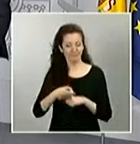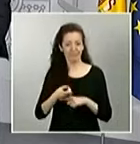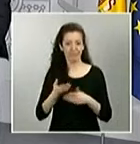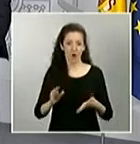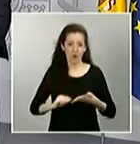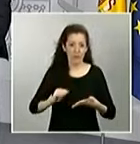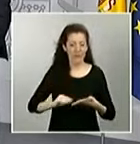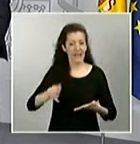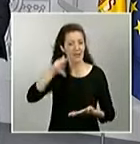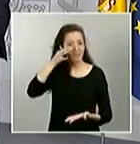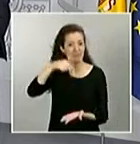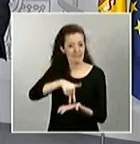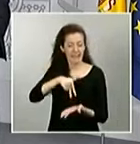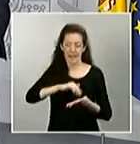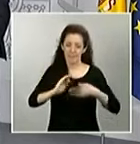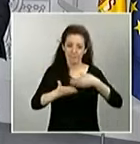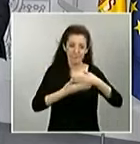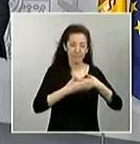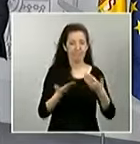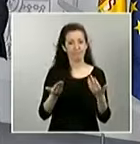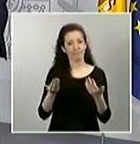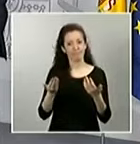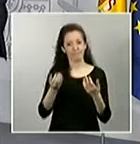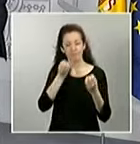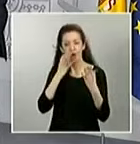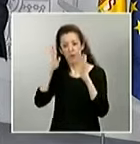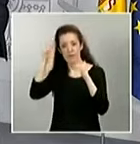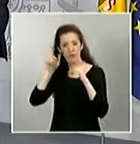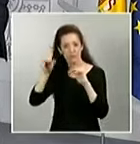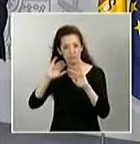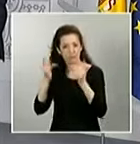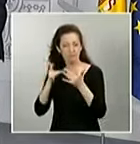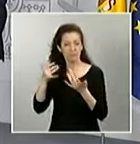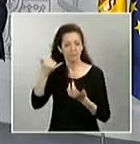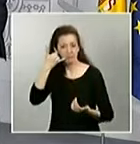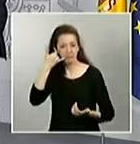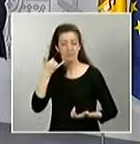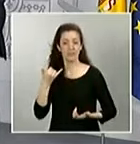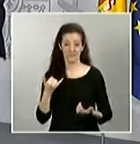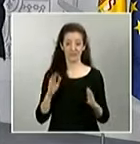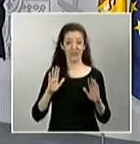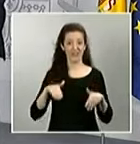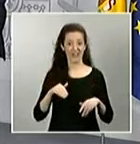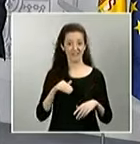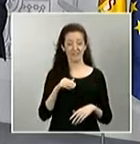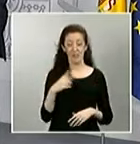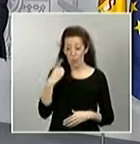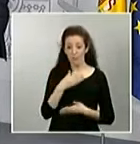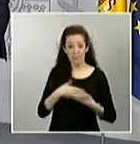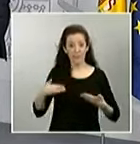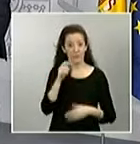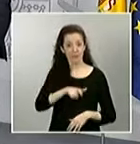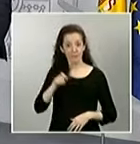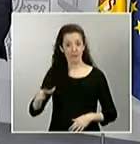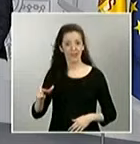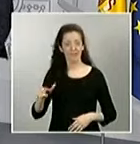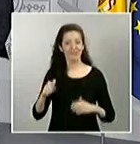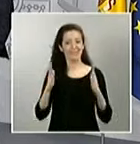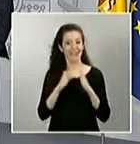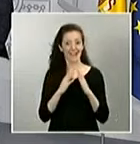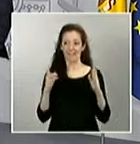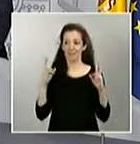disponemos, han evitado el transcurso, la movilidad de un millón de personas. Y, finalmente, también